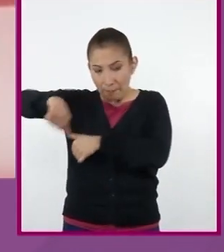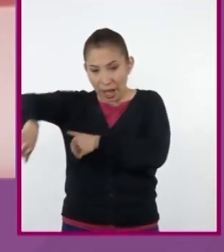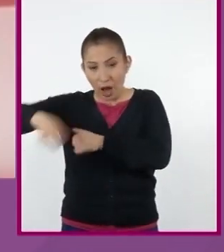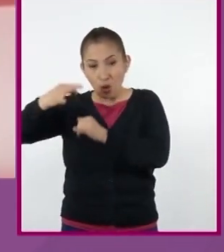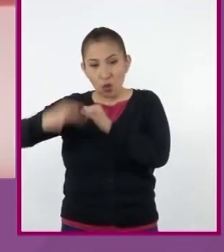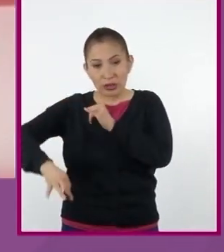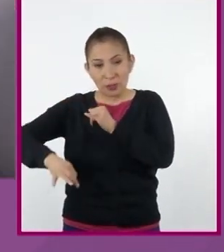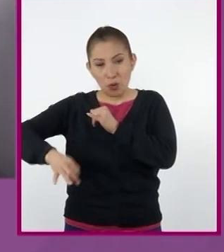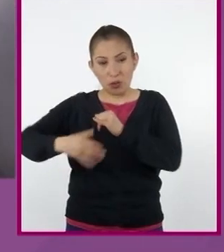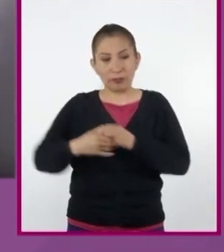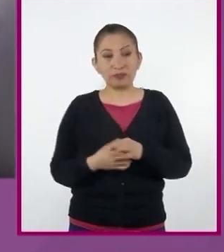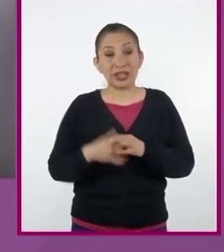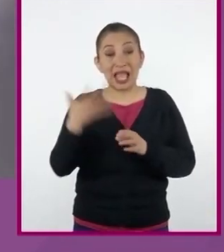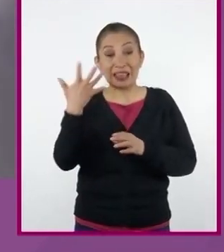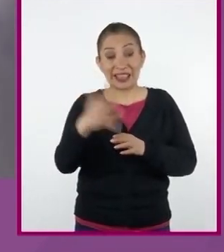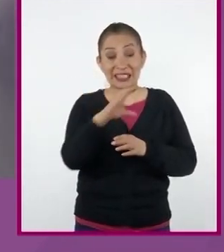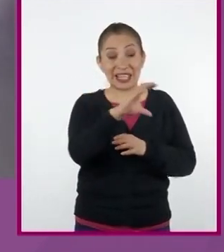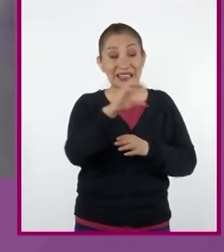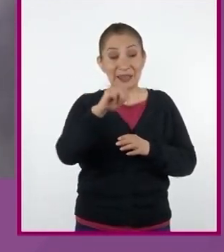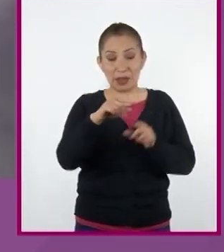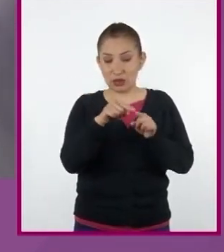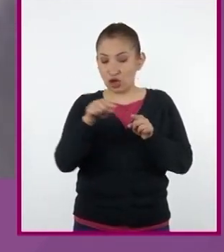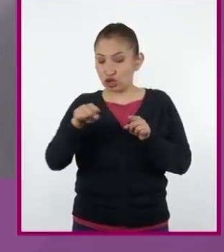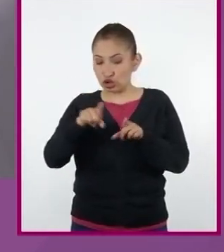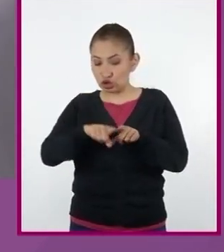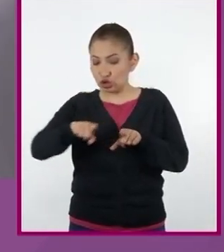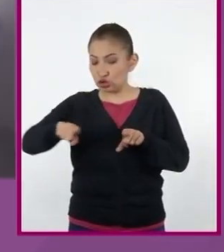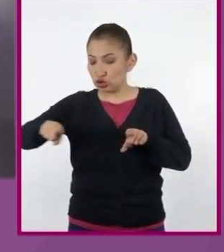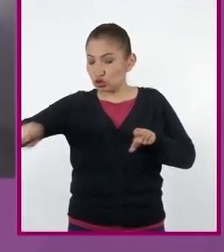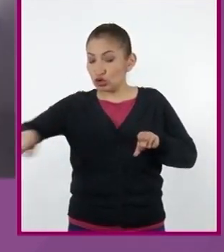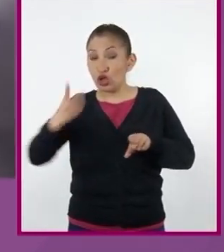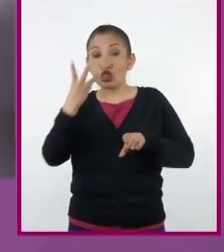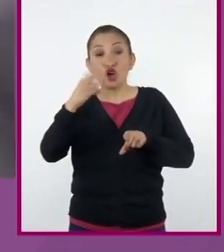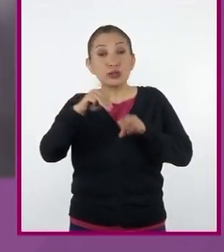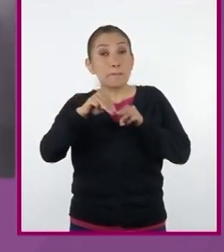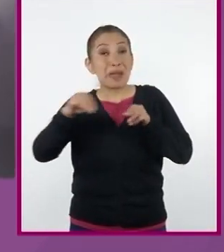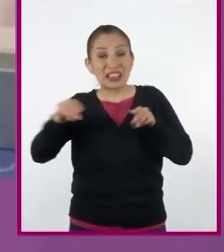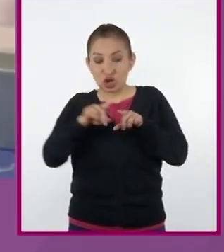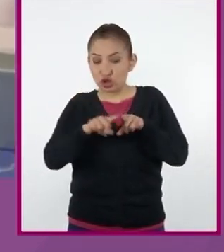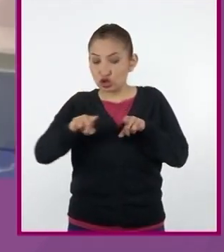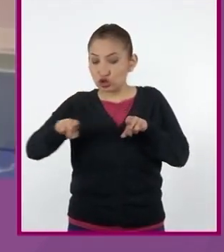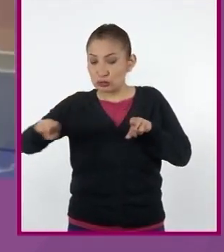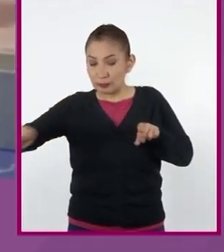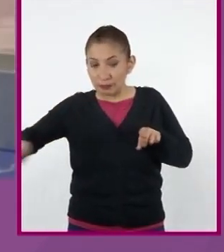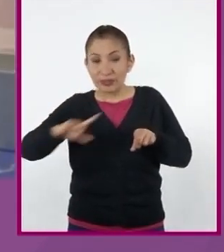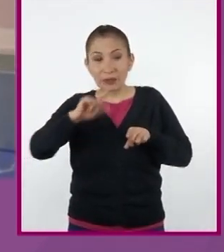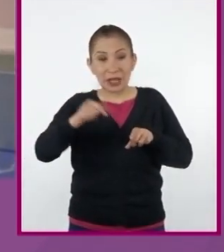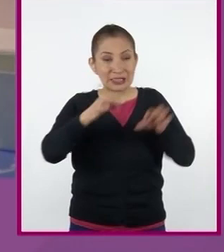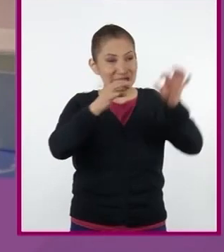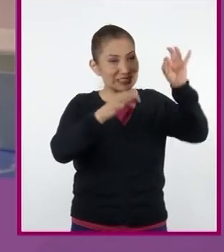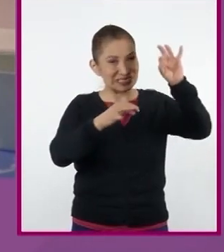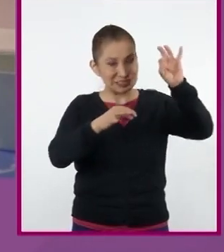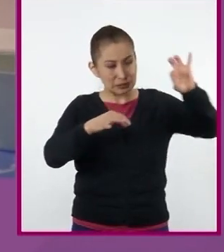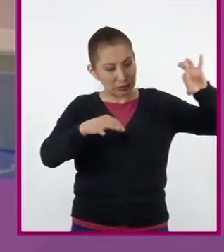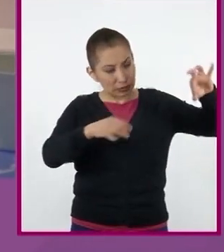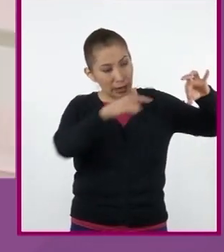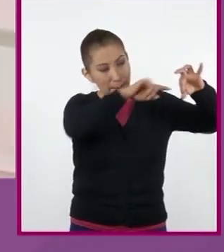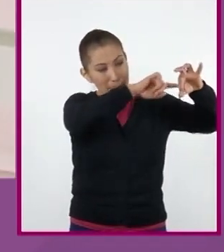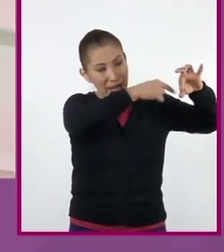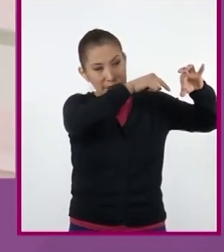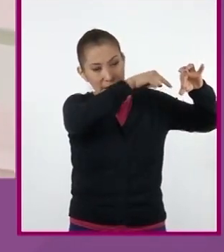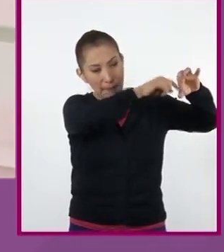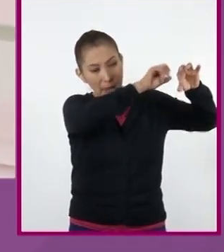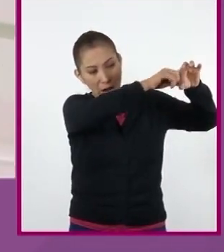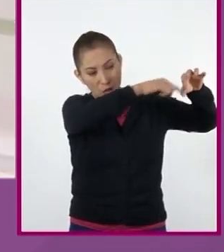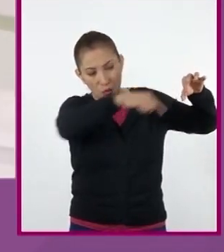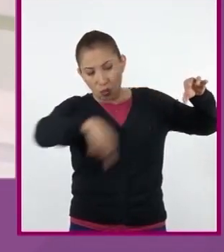final del riel, cada 10 centímetros hasta completar 2 metros. Ahora, acomodemos el balín en la parte superior del riel para